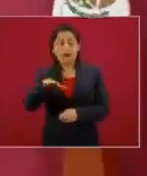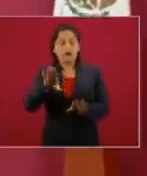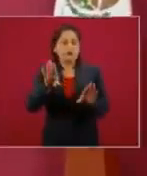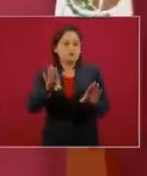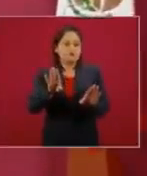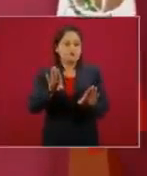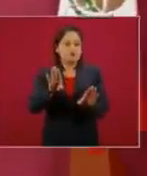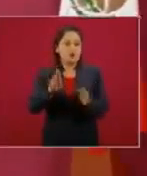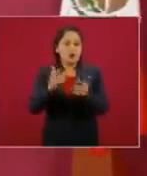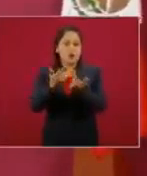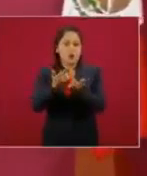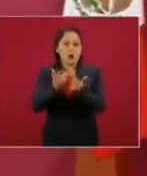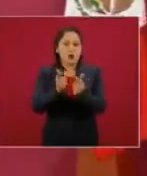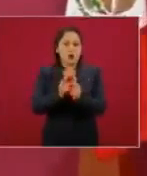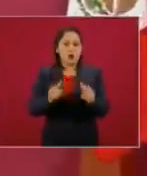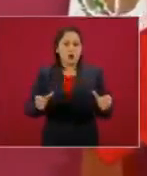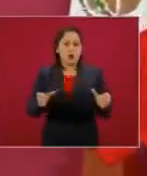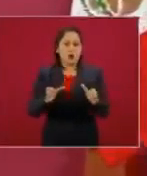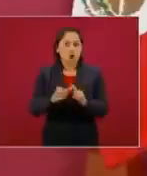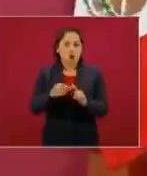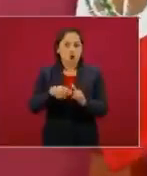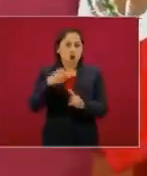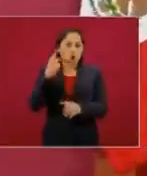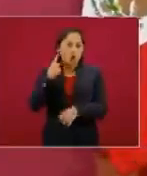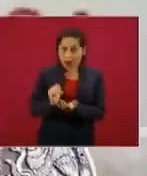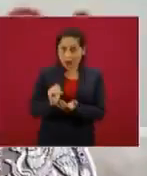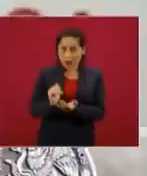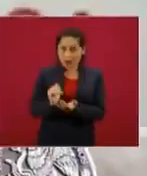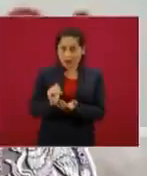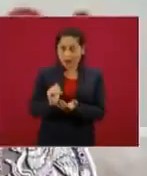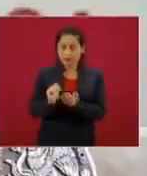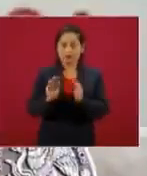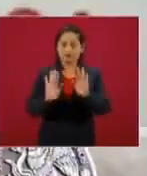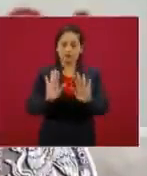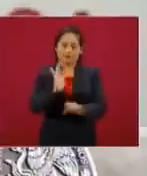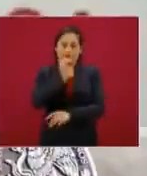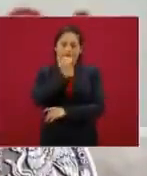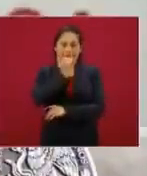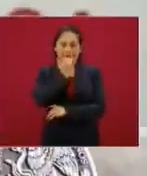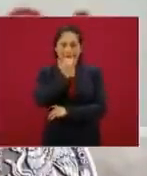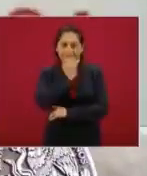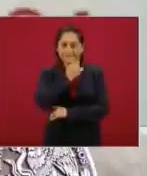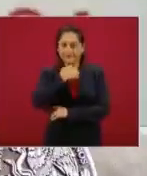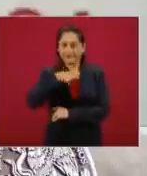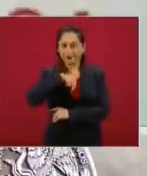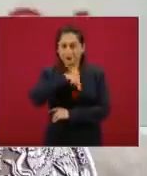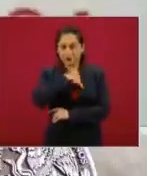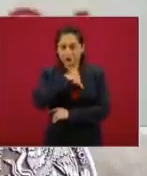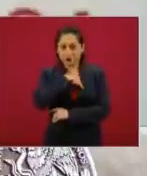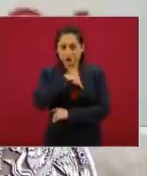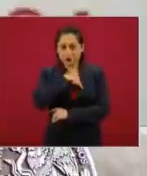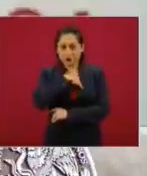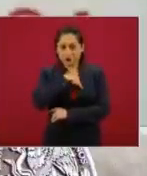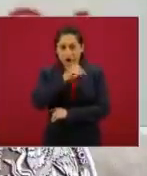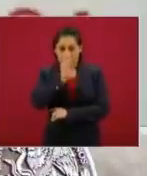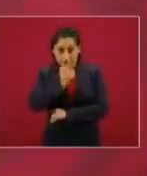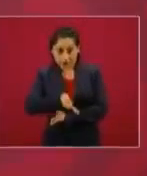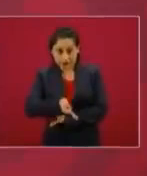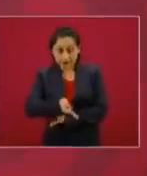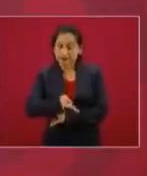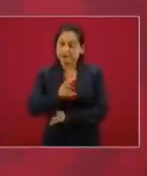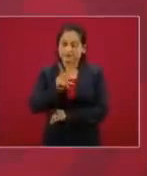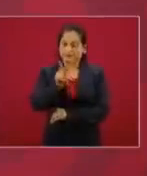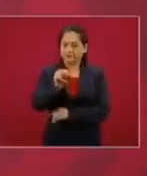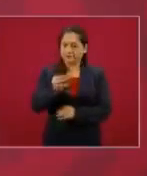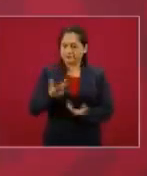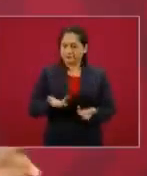esto es importante decirlo que ya en anteriores ocasiones el propio presidente había reconocido que esta práctica se estaba utilizando en el